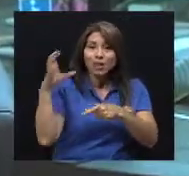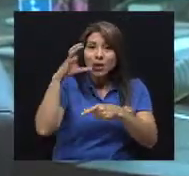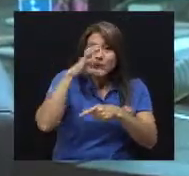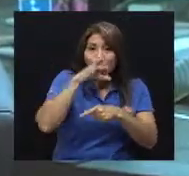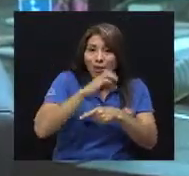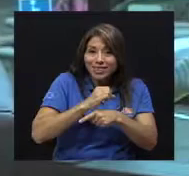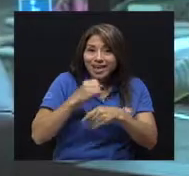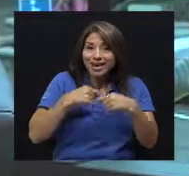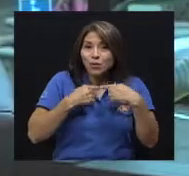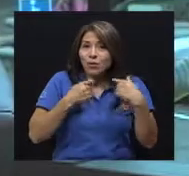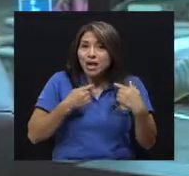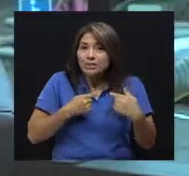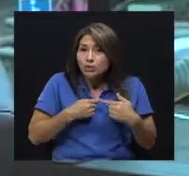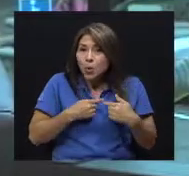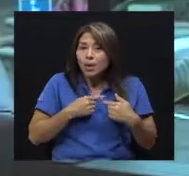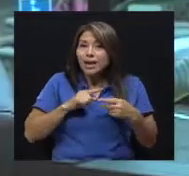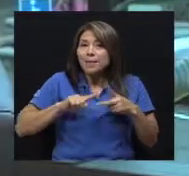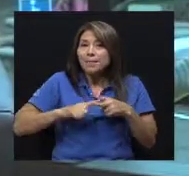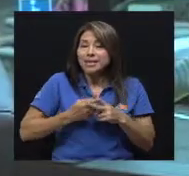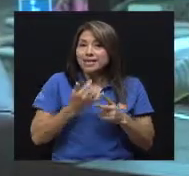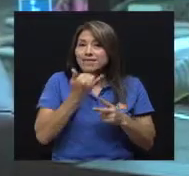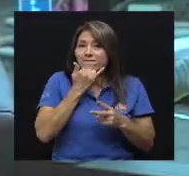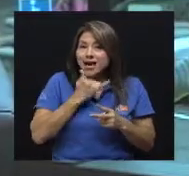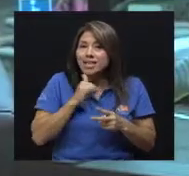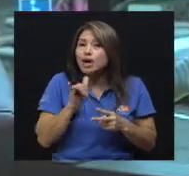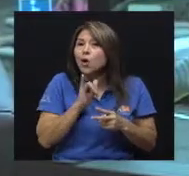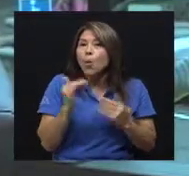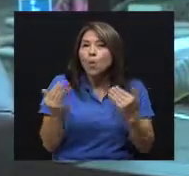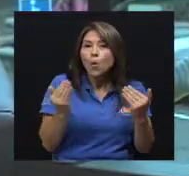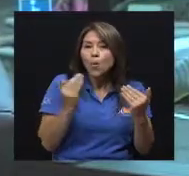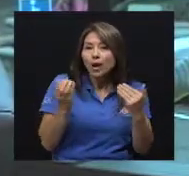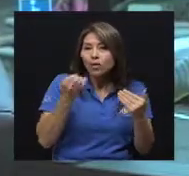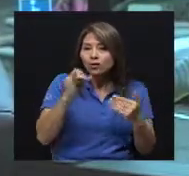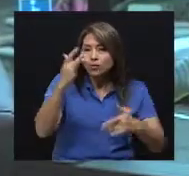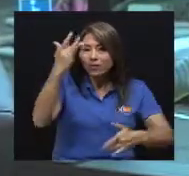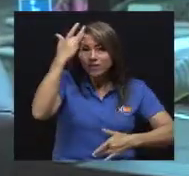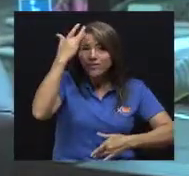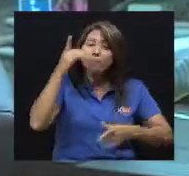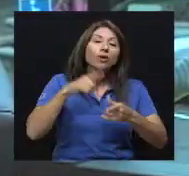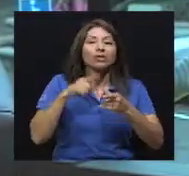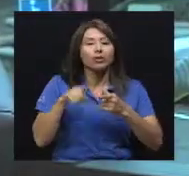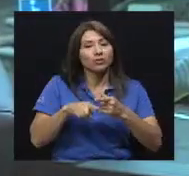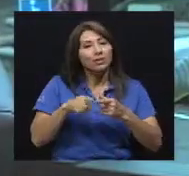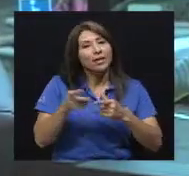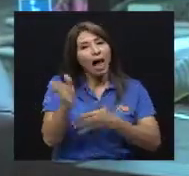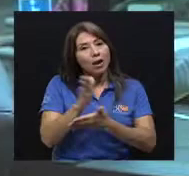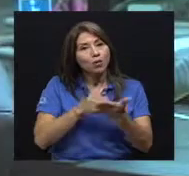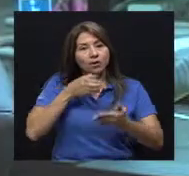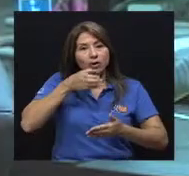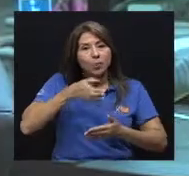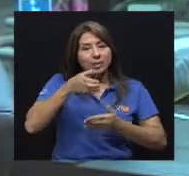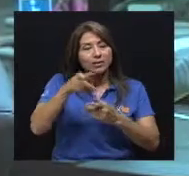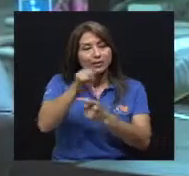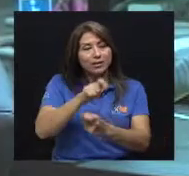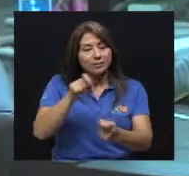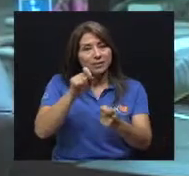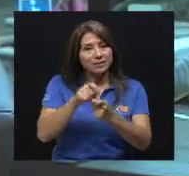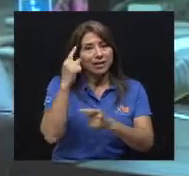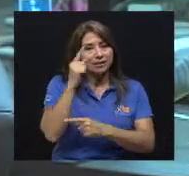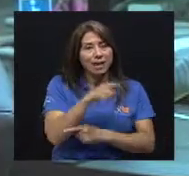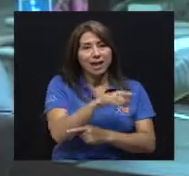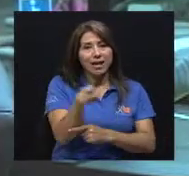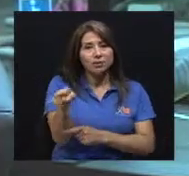empieza a disfuncionar, empieza a fallar, tal como si estuviera enfermo. Entonces, hay ciertas recomendaciones específicamente en